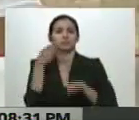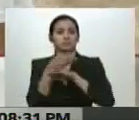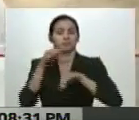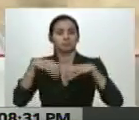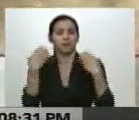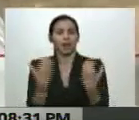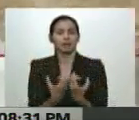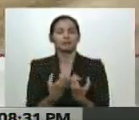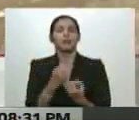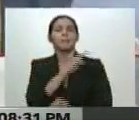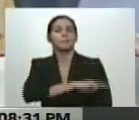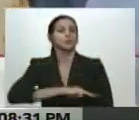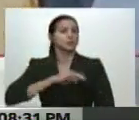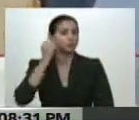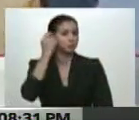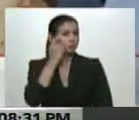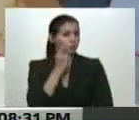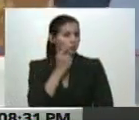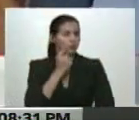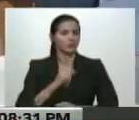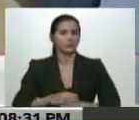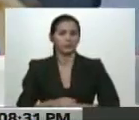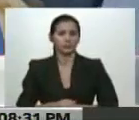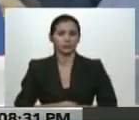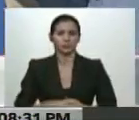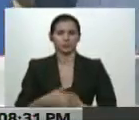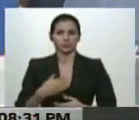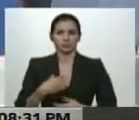de la misión Sucre.